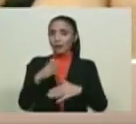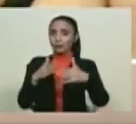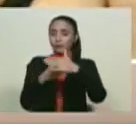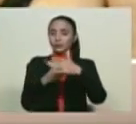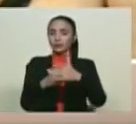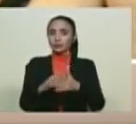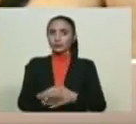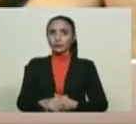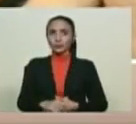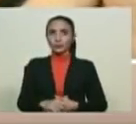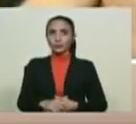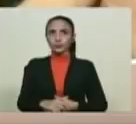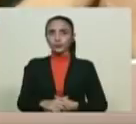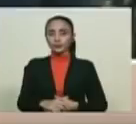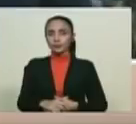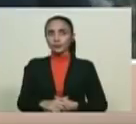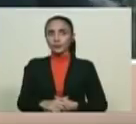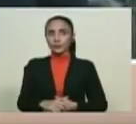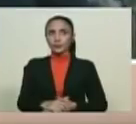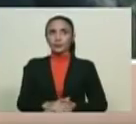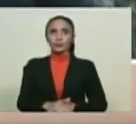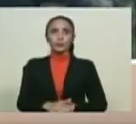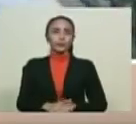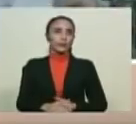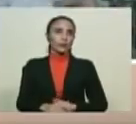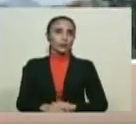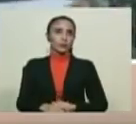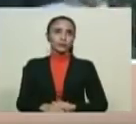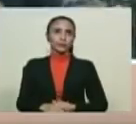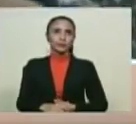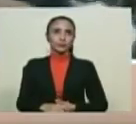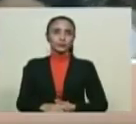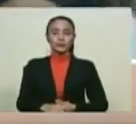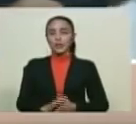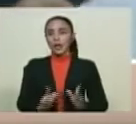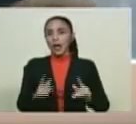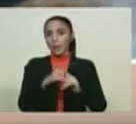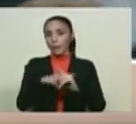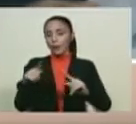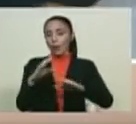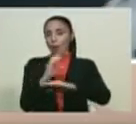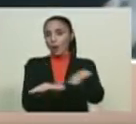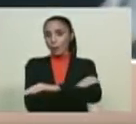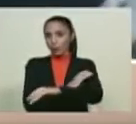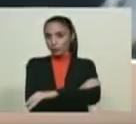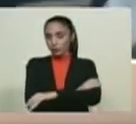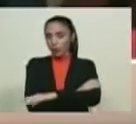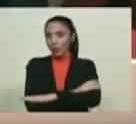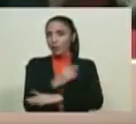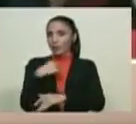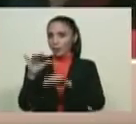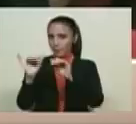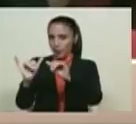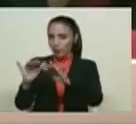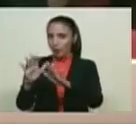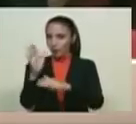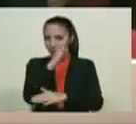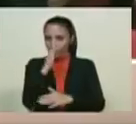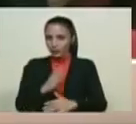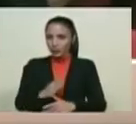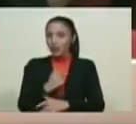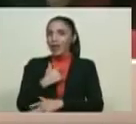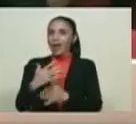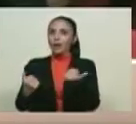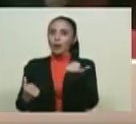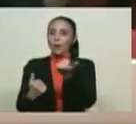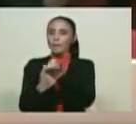candidato presidencial. Y las oligarquías, con el apoyo del gobierno imperialista de Estados Unidos, están